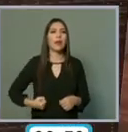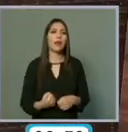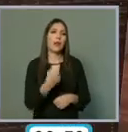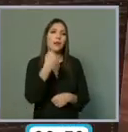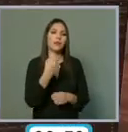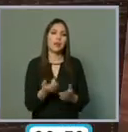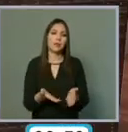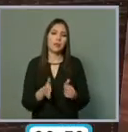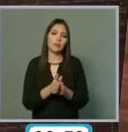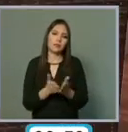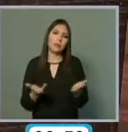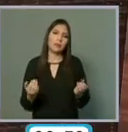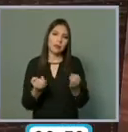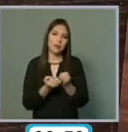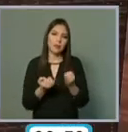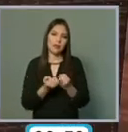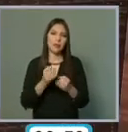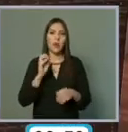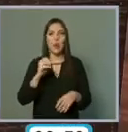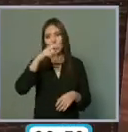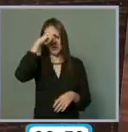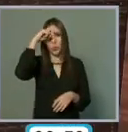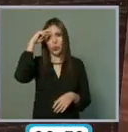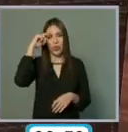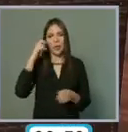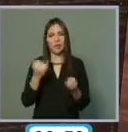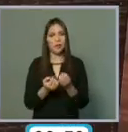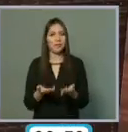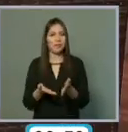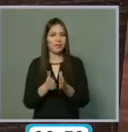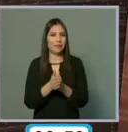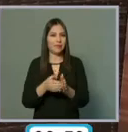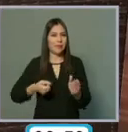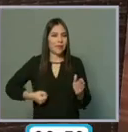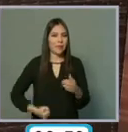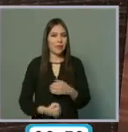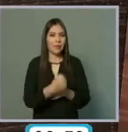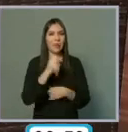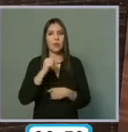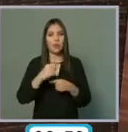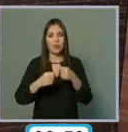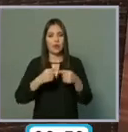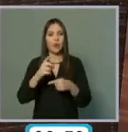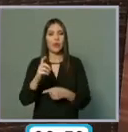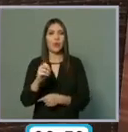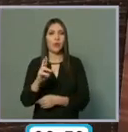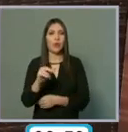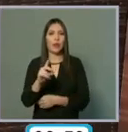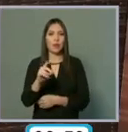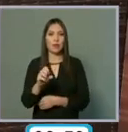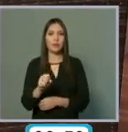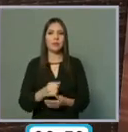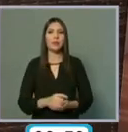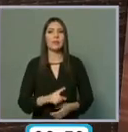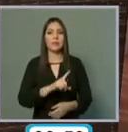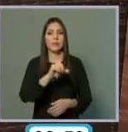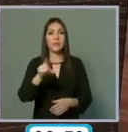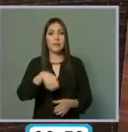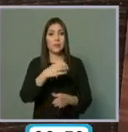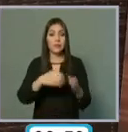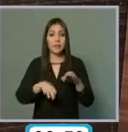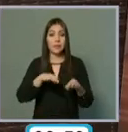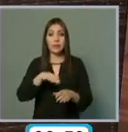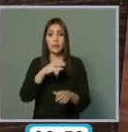bueno, claro. Los de Los canasta, o los de sudados, cabeza, ¿no? También le sudados, dicen. Tacos sudados, ¿no? Hasta Exacto. los dorados. Yo me voy ahorita, ustedes se quedan trabajando, yo me voy a echar un